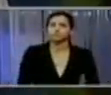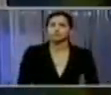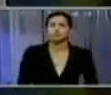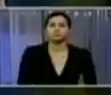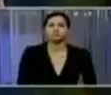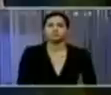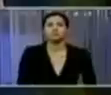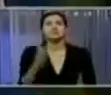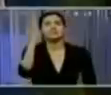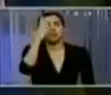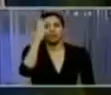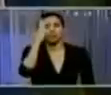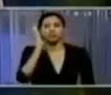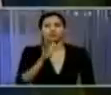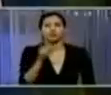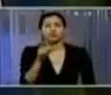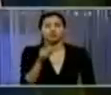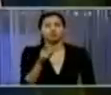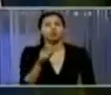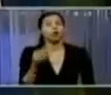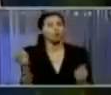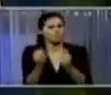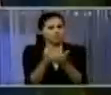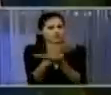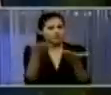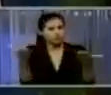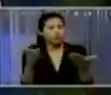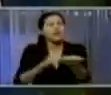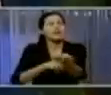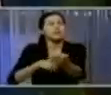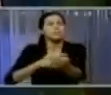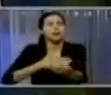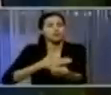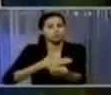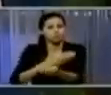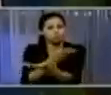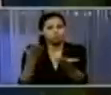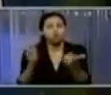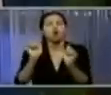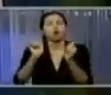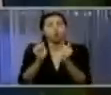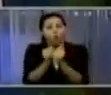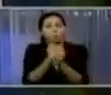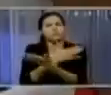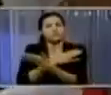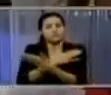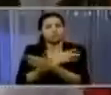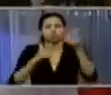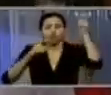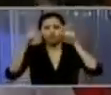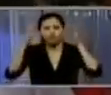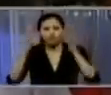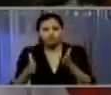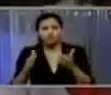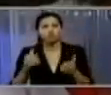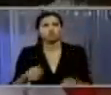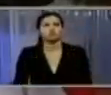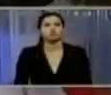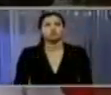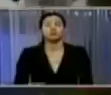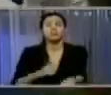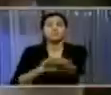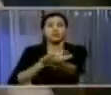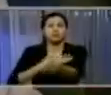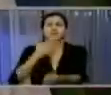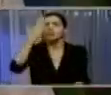Sabiendo, queridas compatriotas y hermanas, queridos compatriotas, sabiendo quién